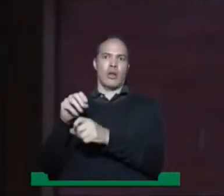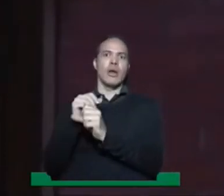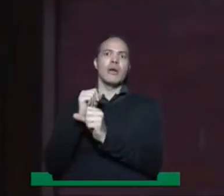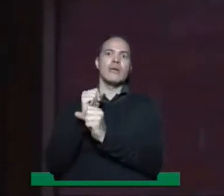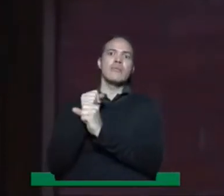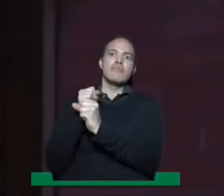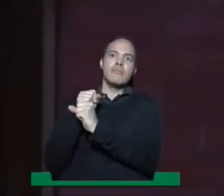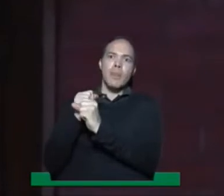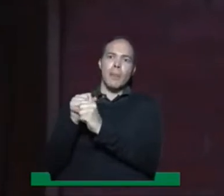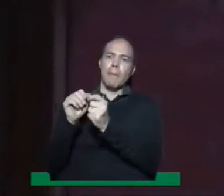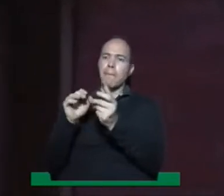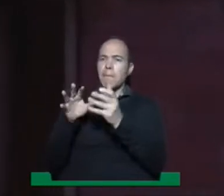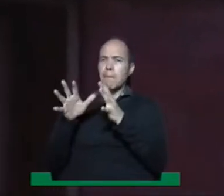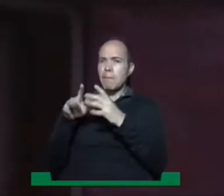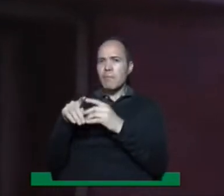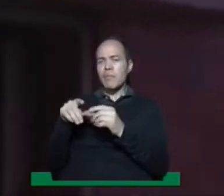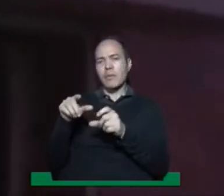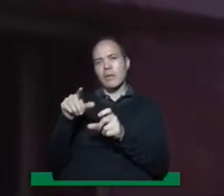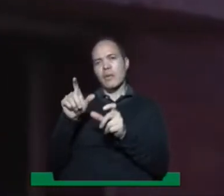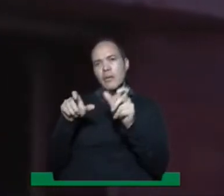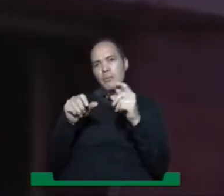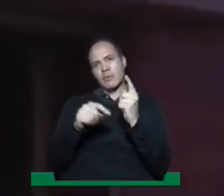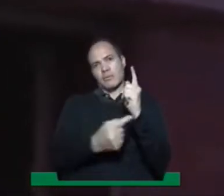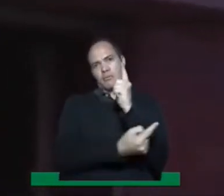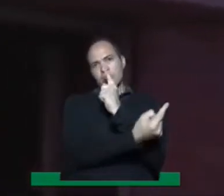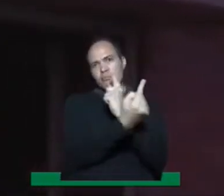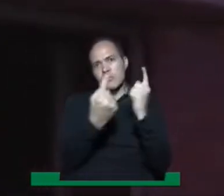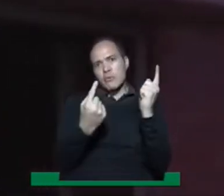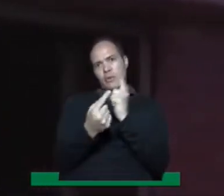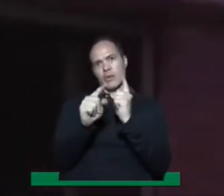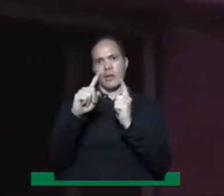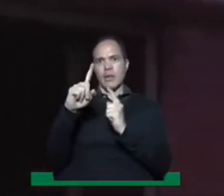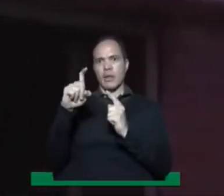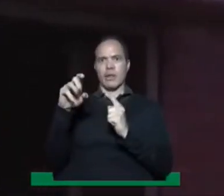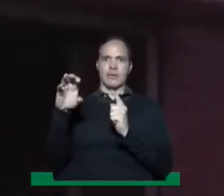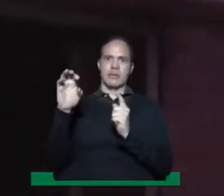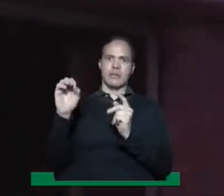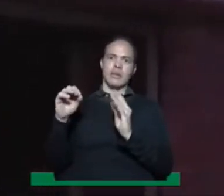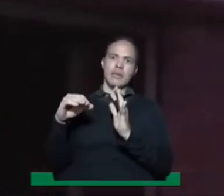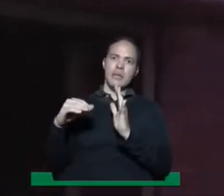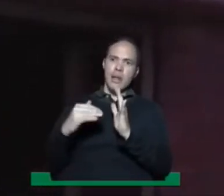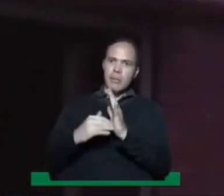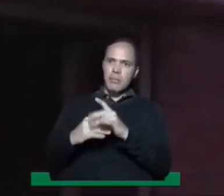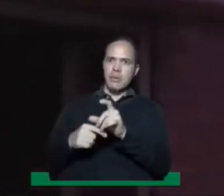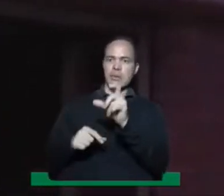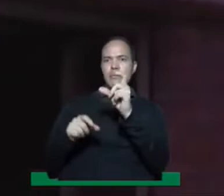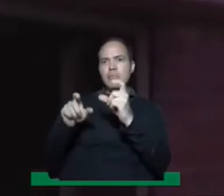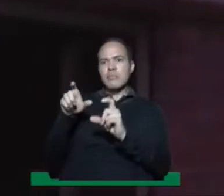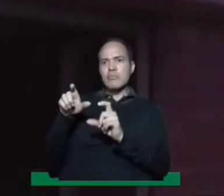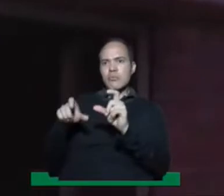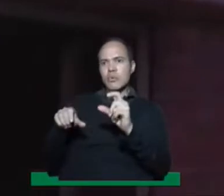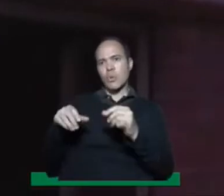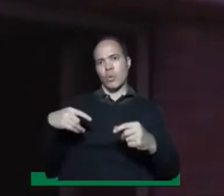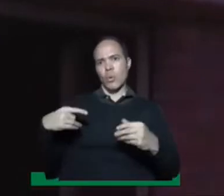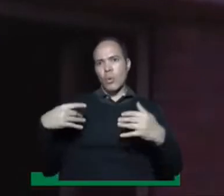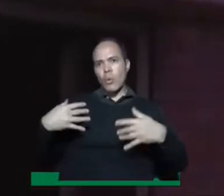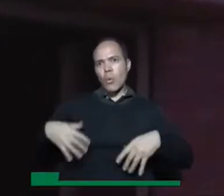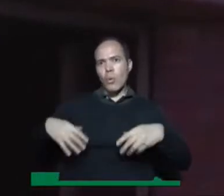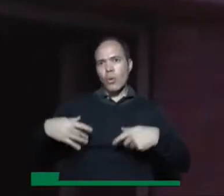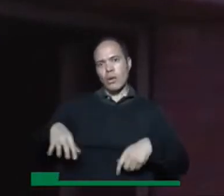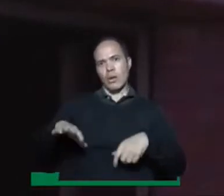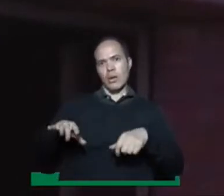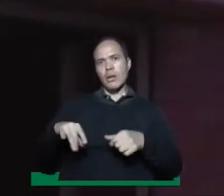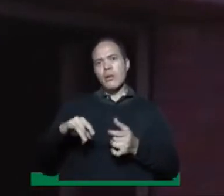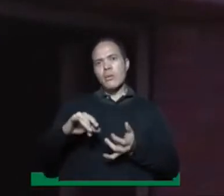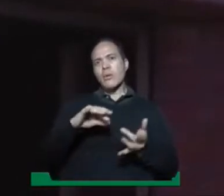manejado más de 60.000 visitantes hemos hecho más de 4.000 tours y podemos estar muy seguros de que